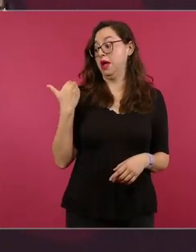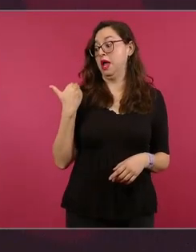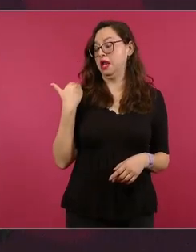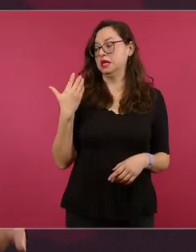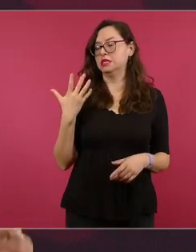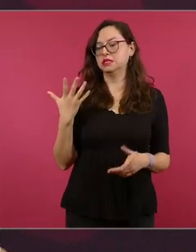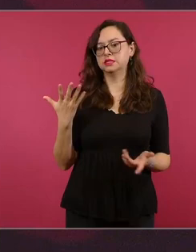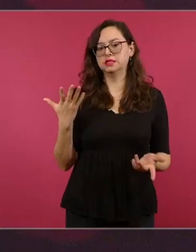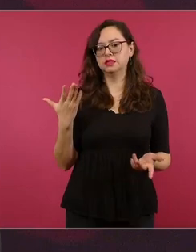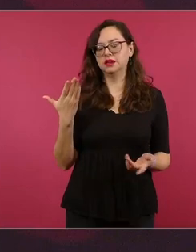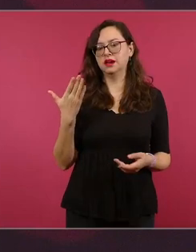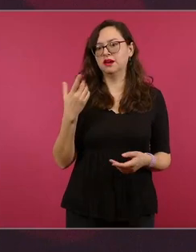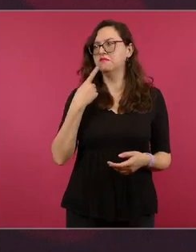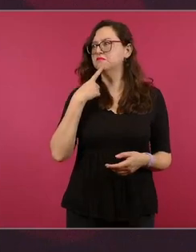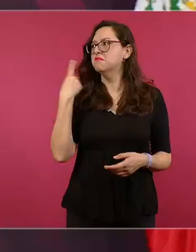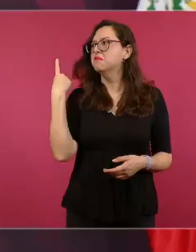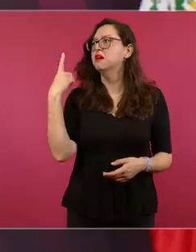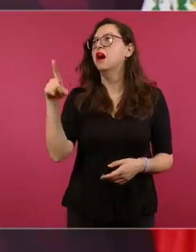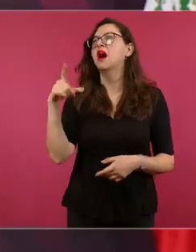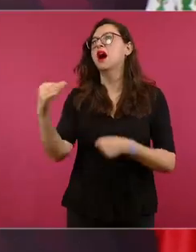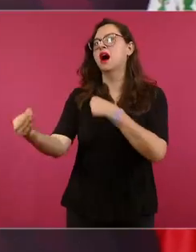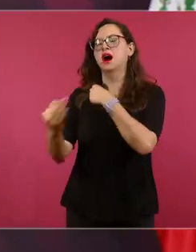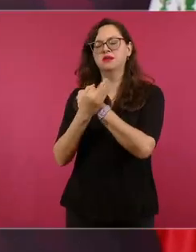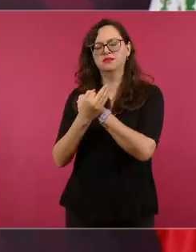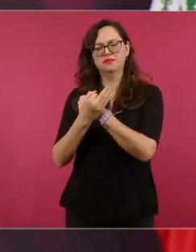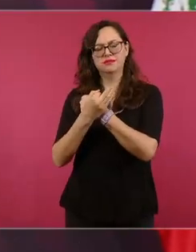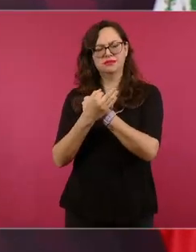hace poco. Estuvo como